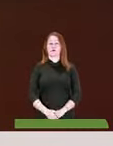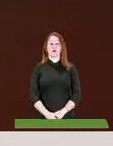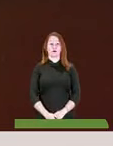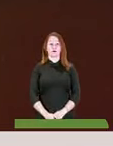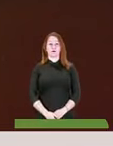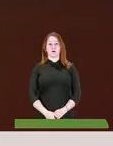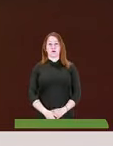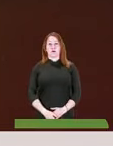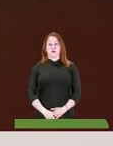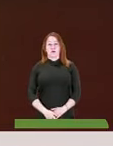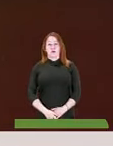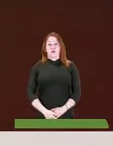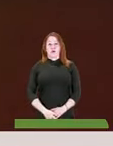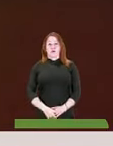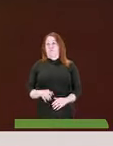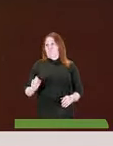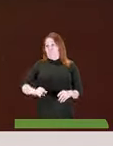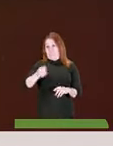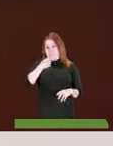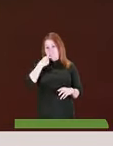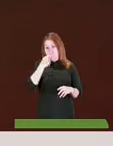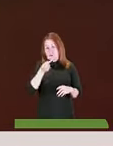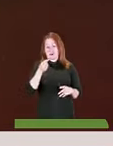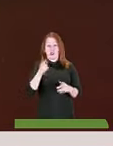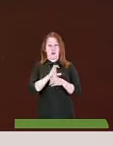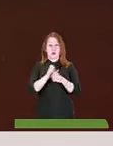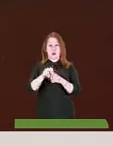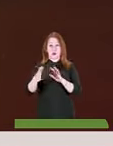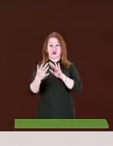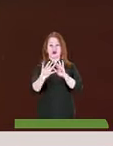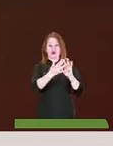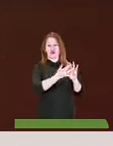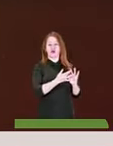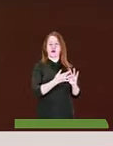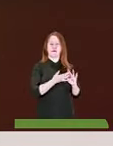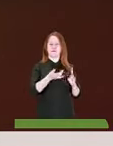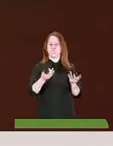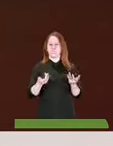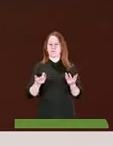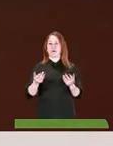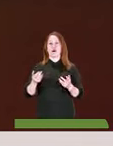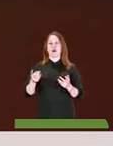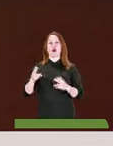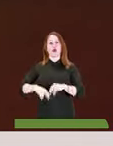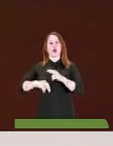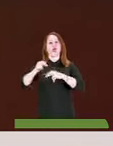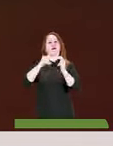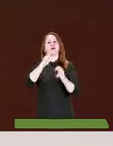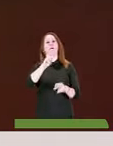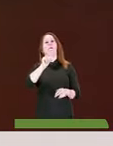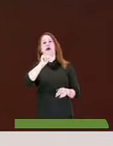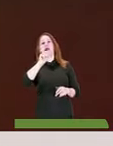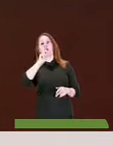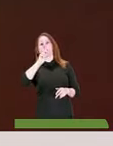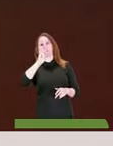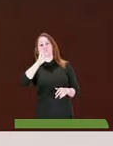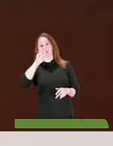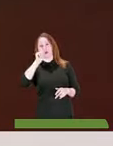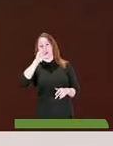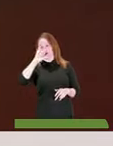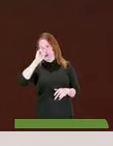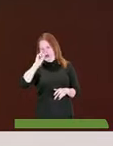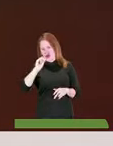Bueno, yo lo primero que tengo que decirle a los ciudadanos que están conectados es que estas obras de valorización, que el compromiso que tenía el IDU, de acuerdo